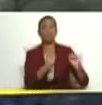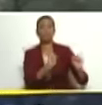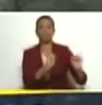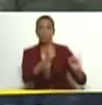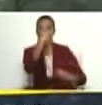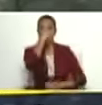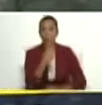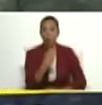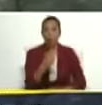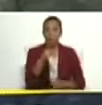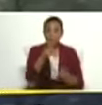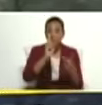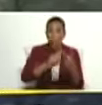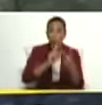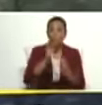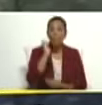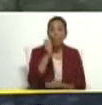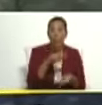Segunda tarea,